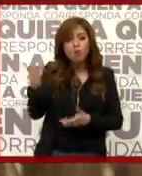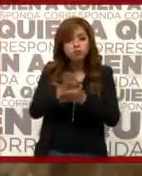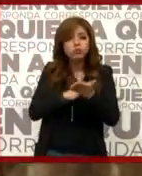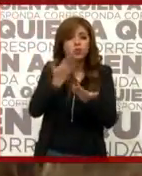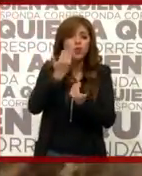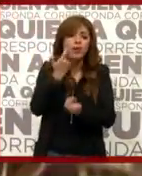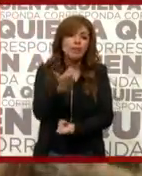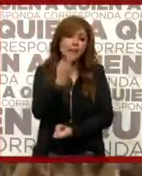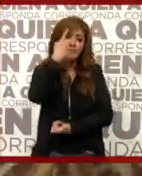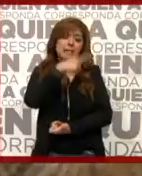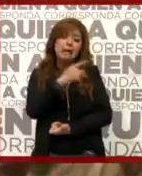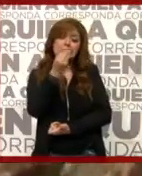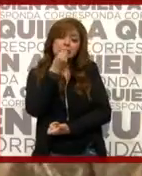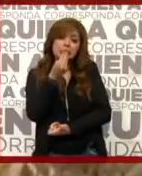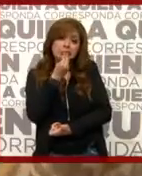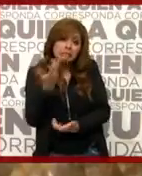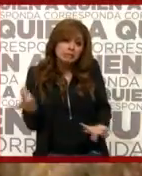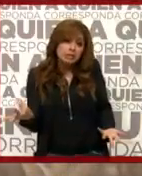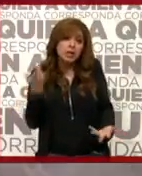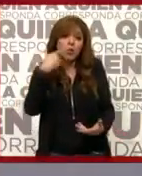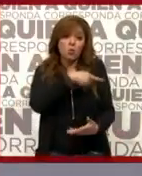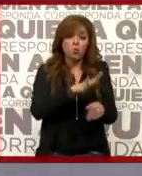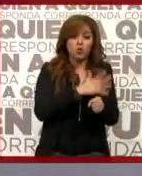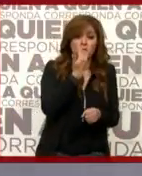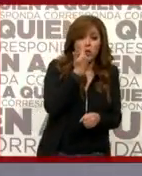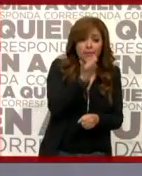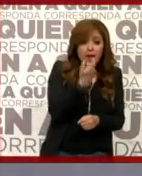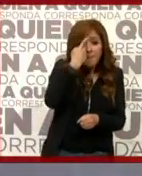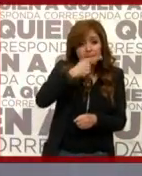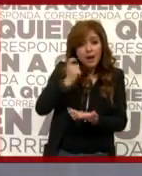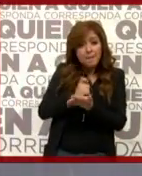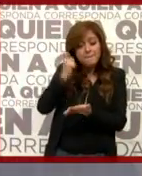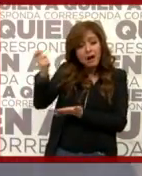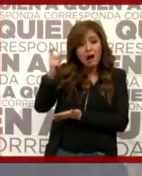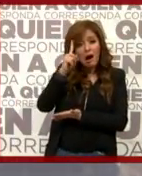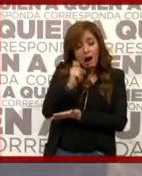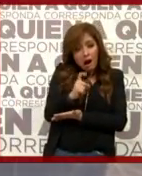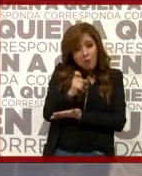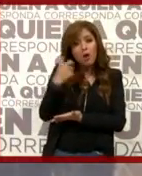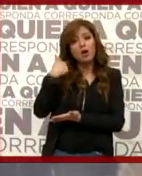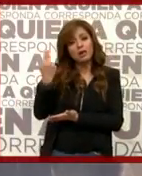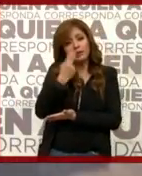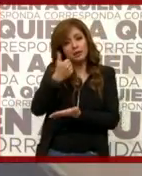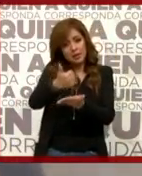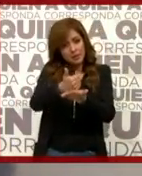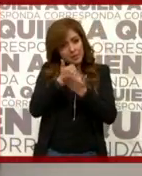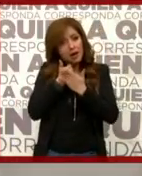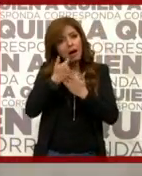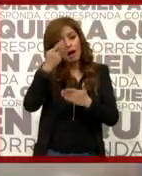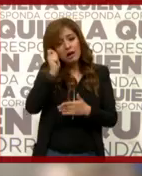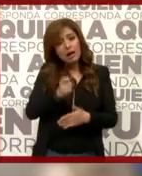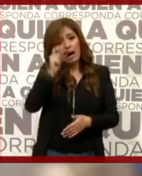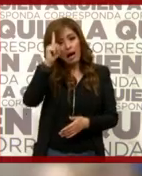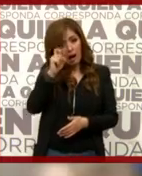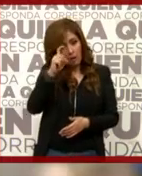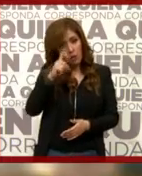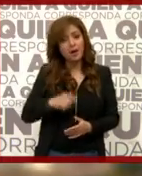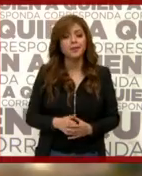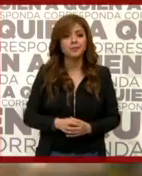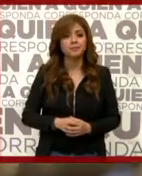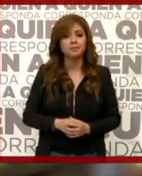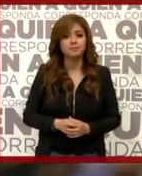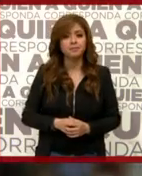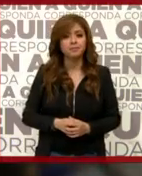comer por lo que pide apoyo para llegar a los mejores términos que me ayuden para tramitarlos del agua y que si es